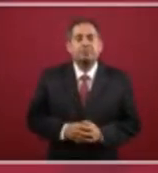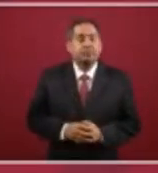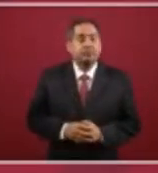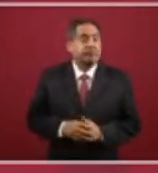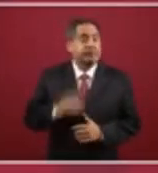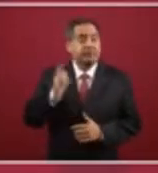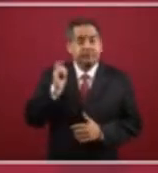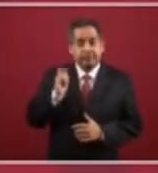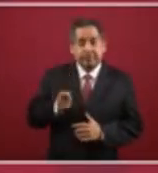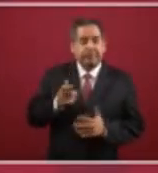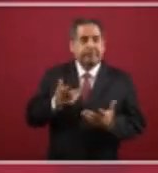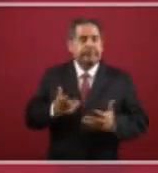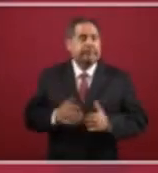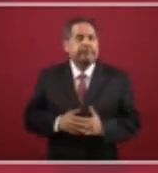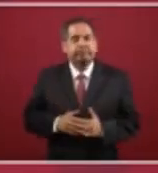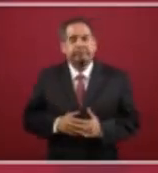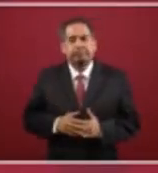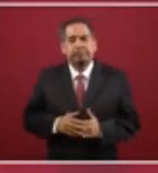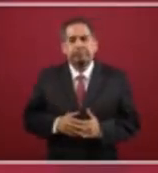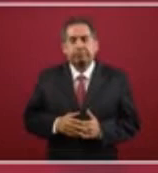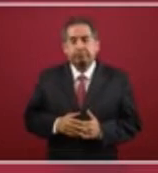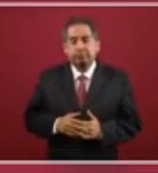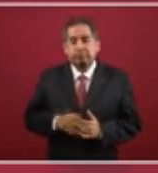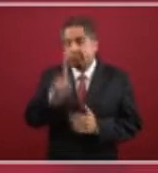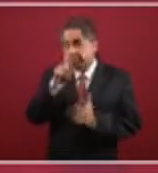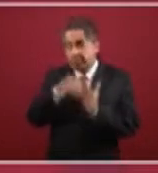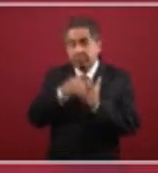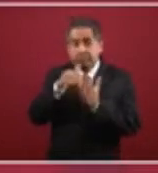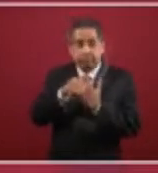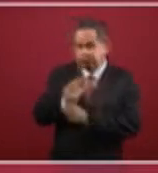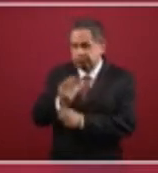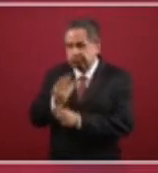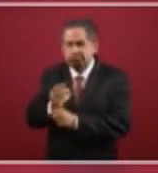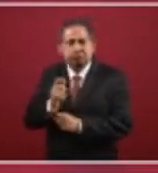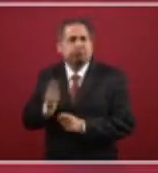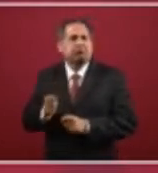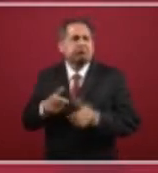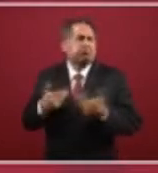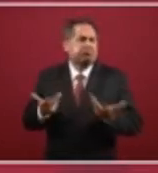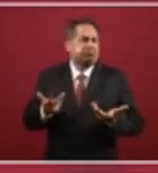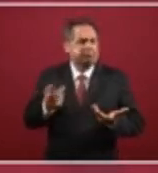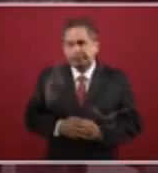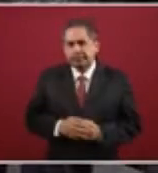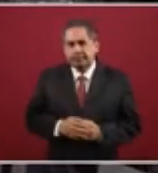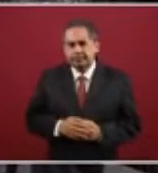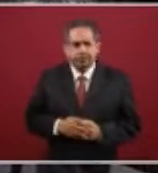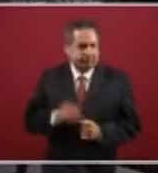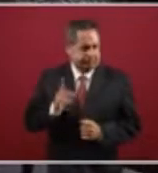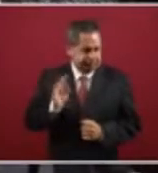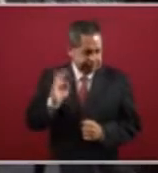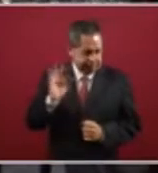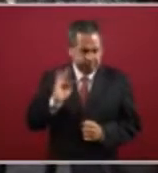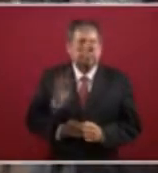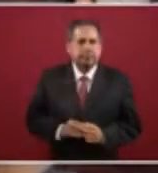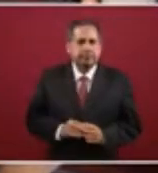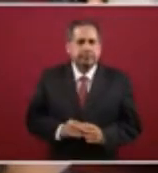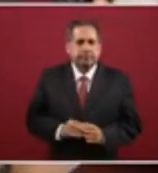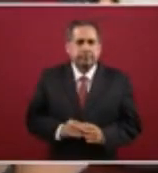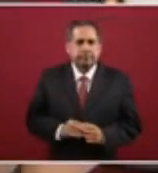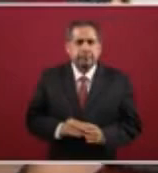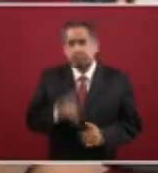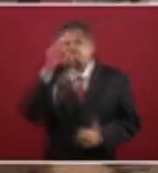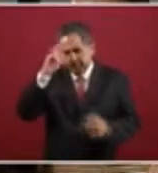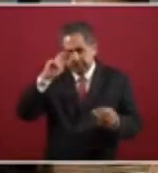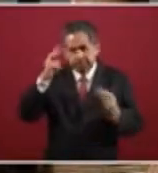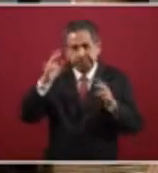el poder darle mantenimiento entonces cómo mil